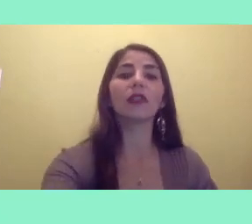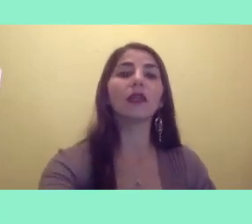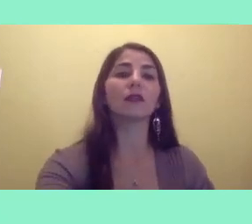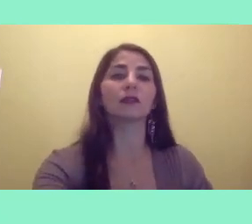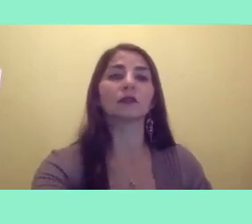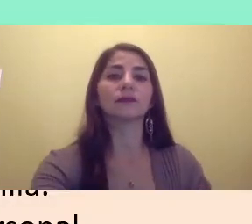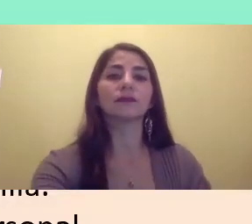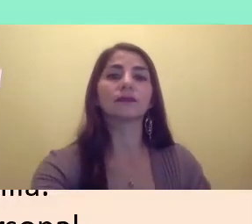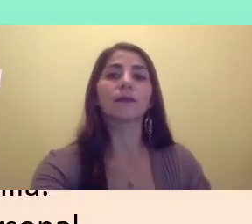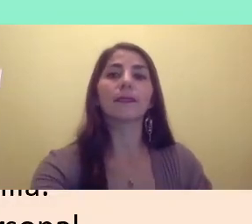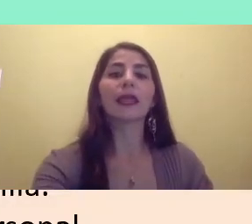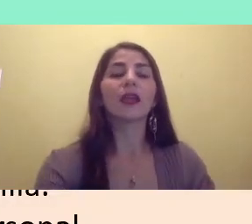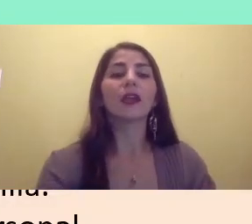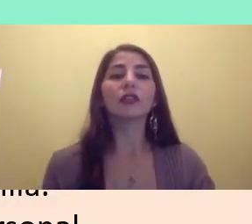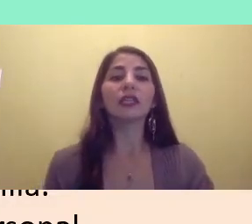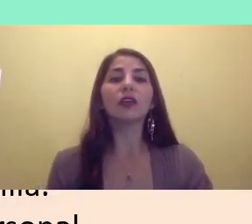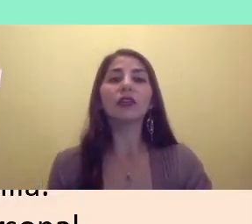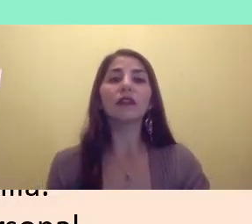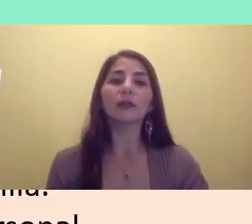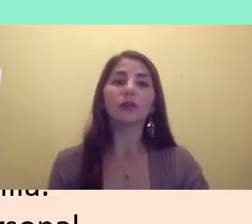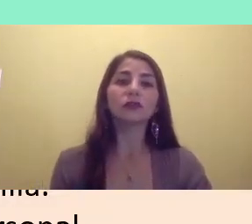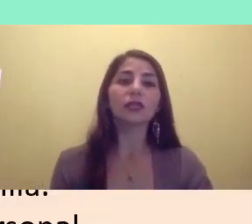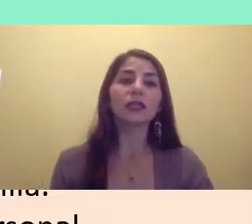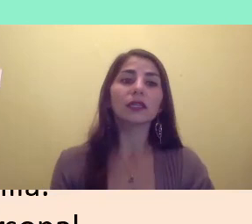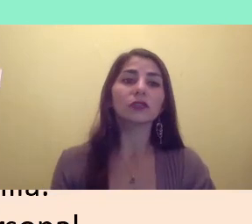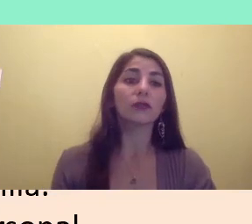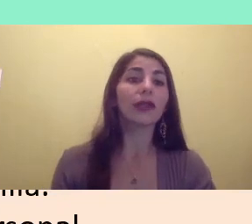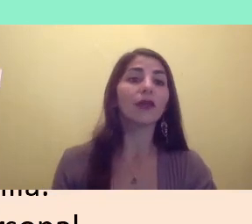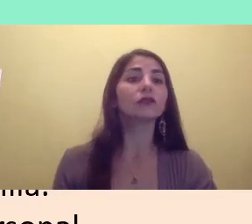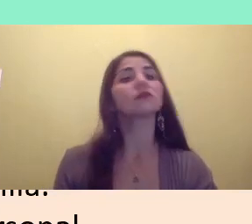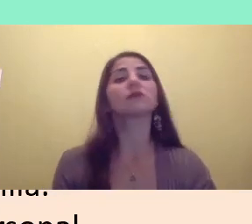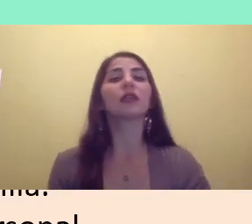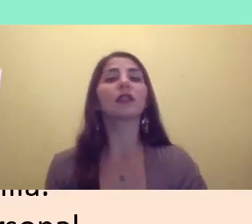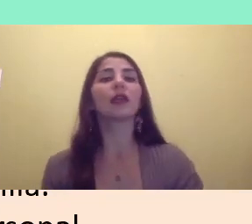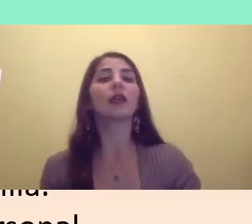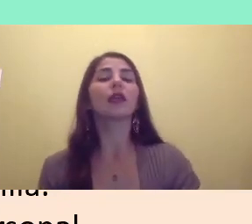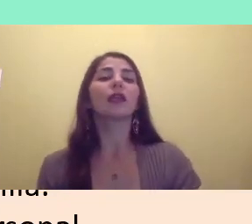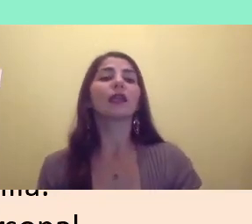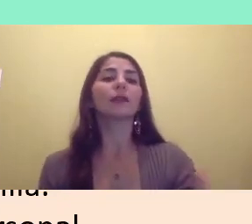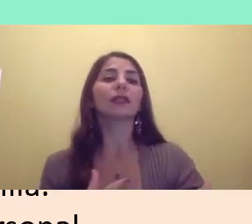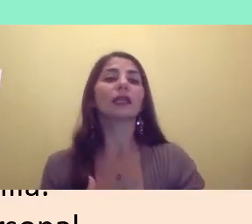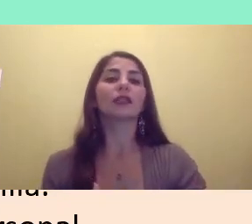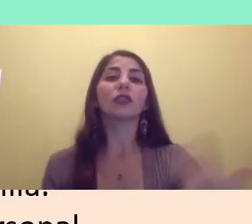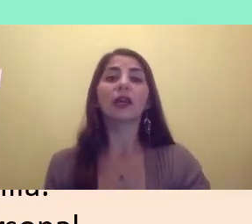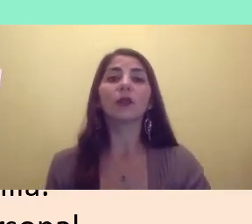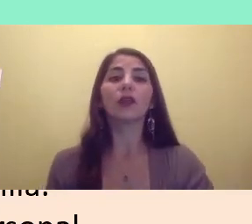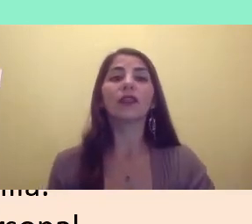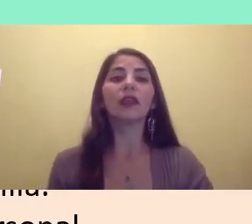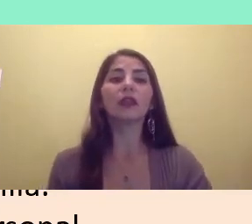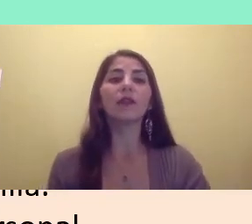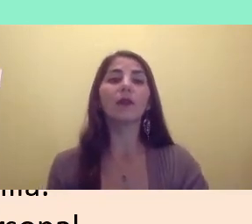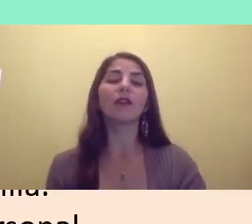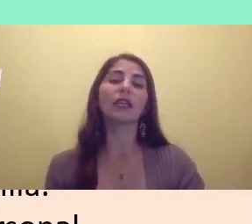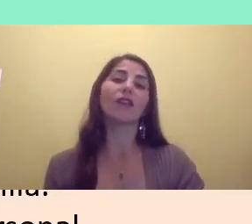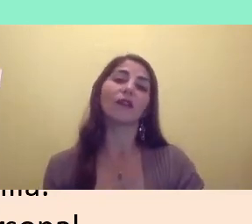comunicarnos a través de estas. Contenidos que veremos son variados, desde la temática teórica, como